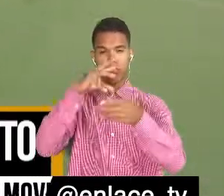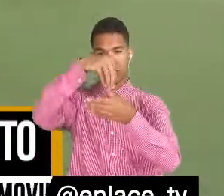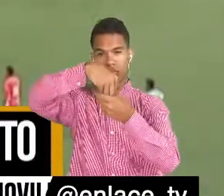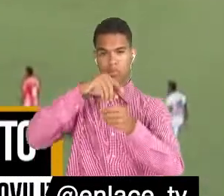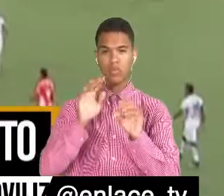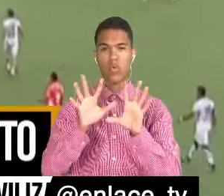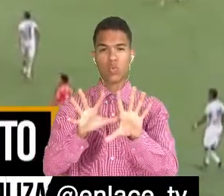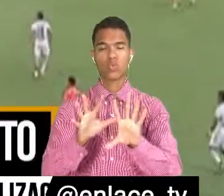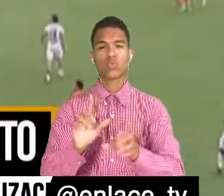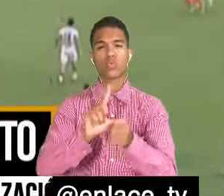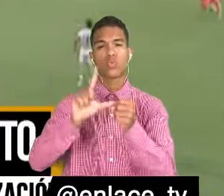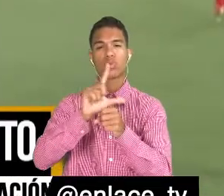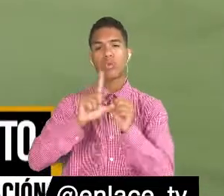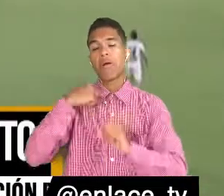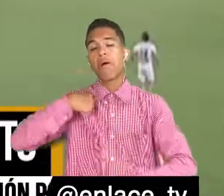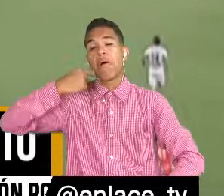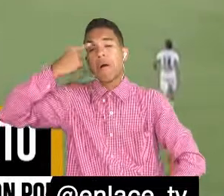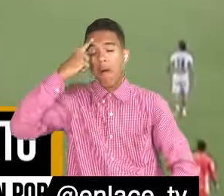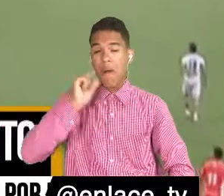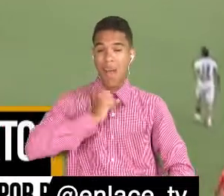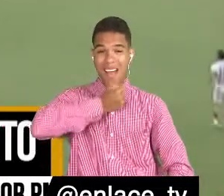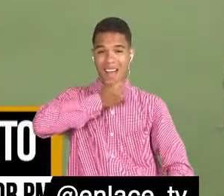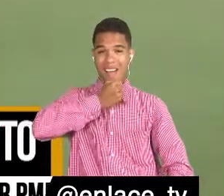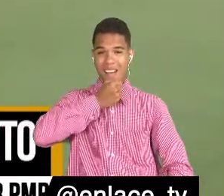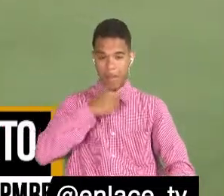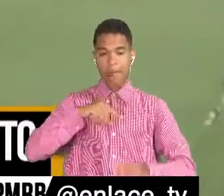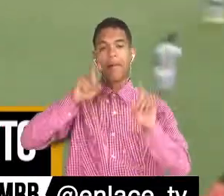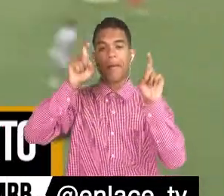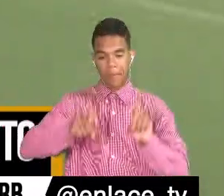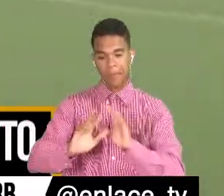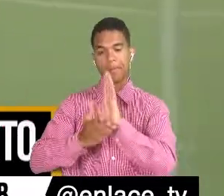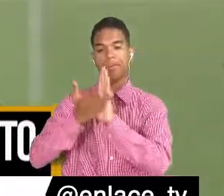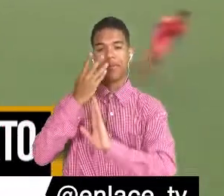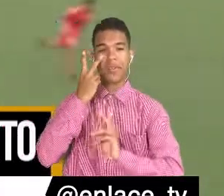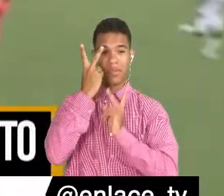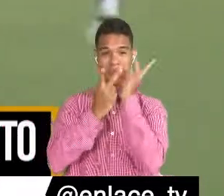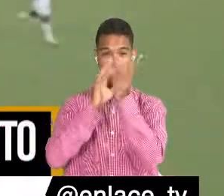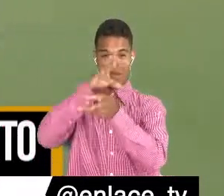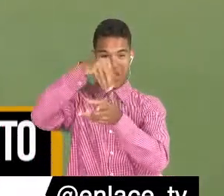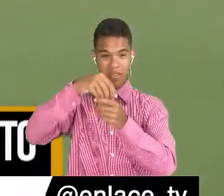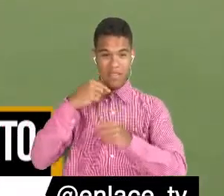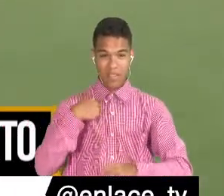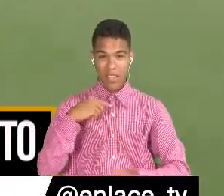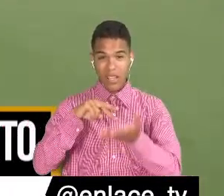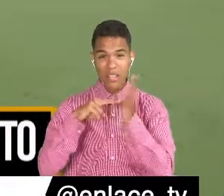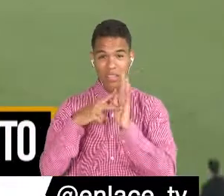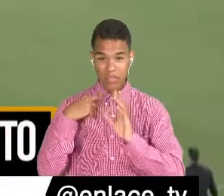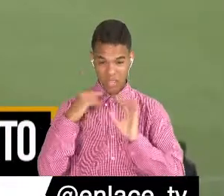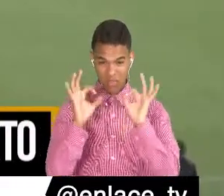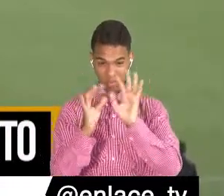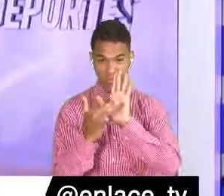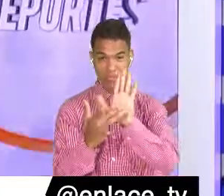del campeonato. Considera la prensa que debe mejorar Alianza Petrolera en sus juegos de visitante, pues no mostró su mejor cara.